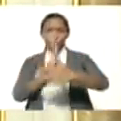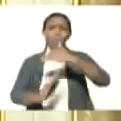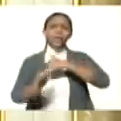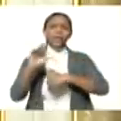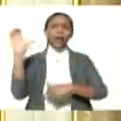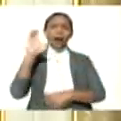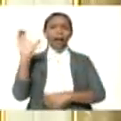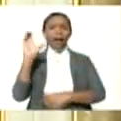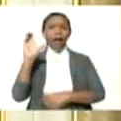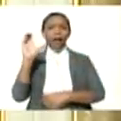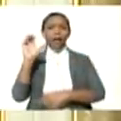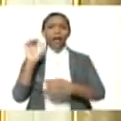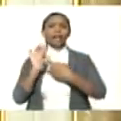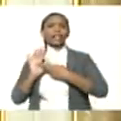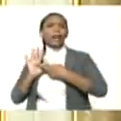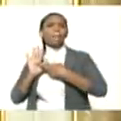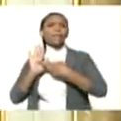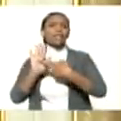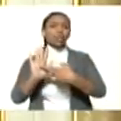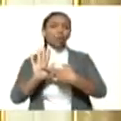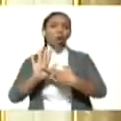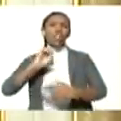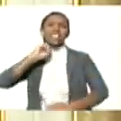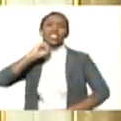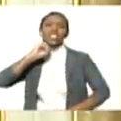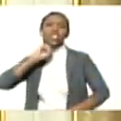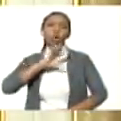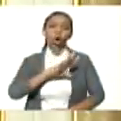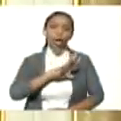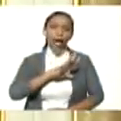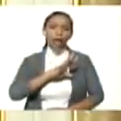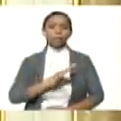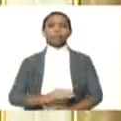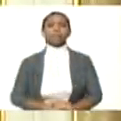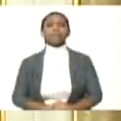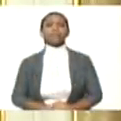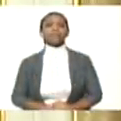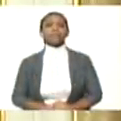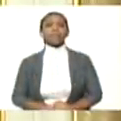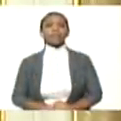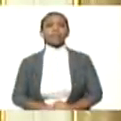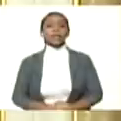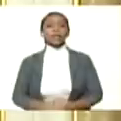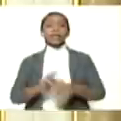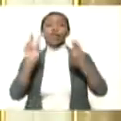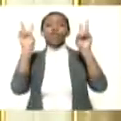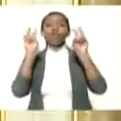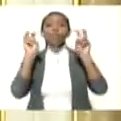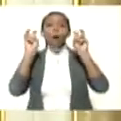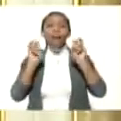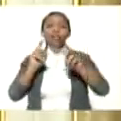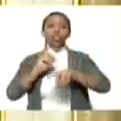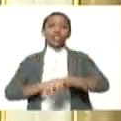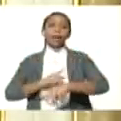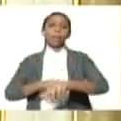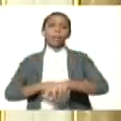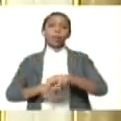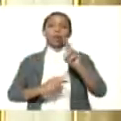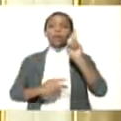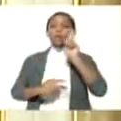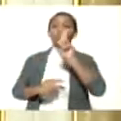Caracas, representó un hito histórico de que un nuevo tiempo se